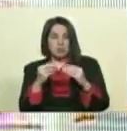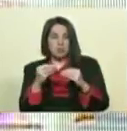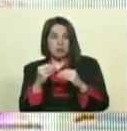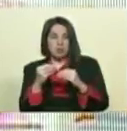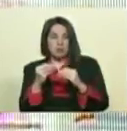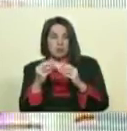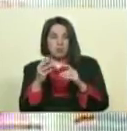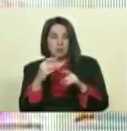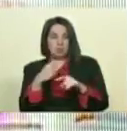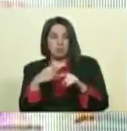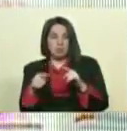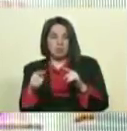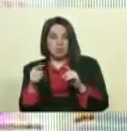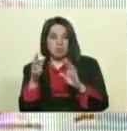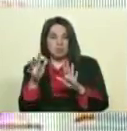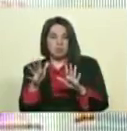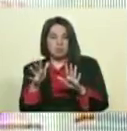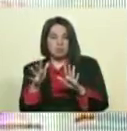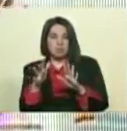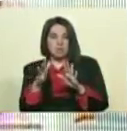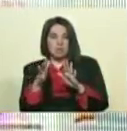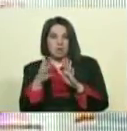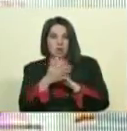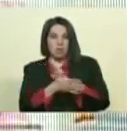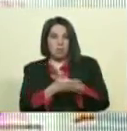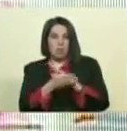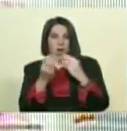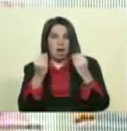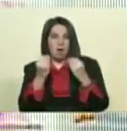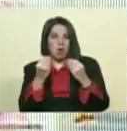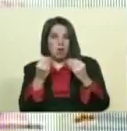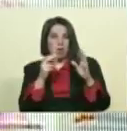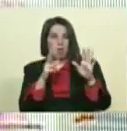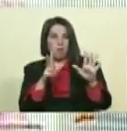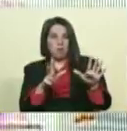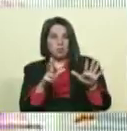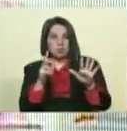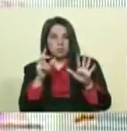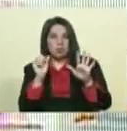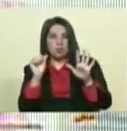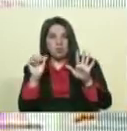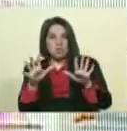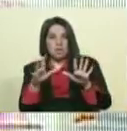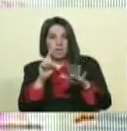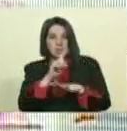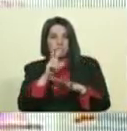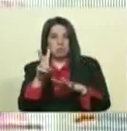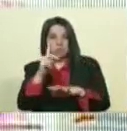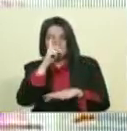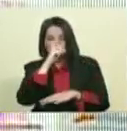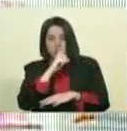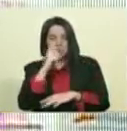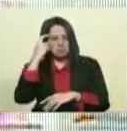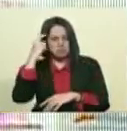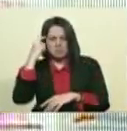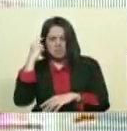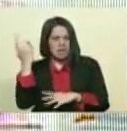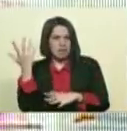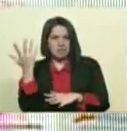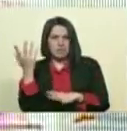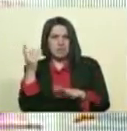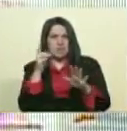ese ser humano, lo desensibilizó desde los 8, 10, 12 años, y ese ser humano no sabe la diferencia